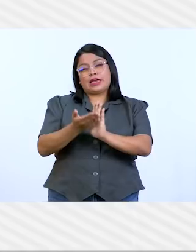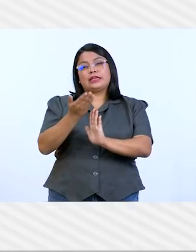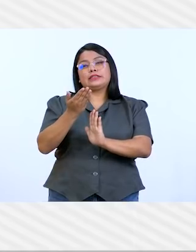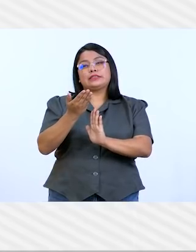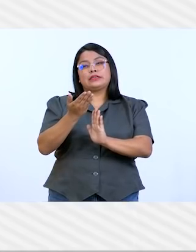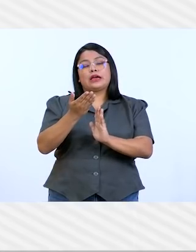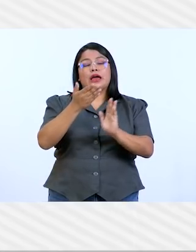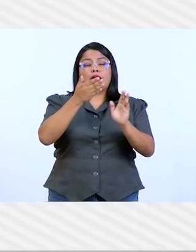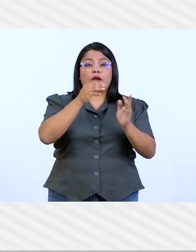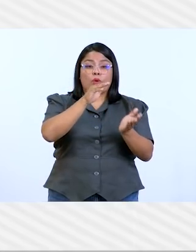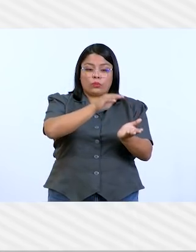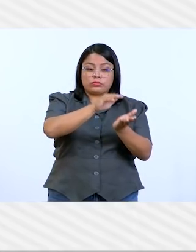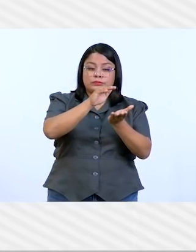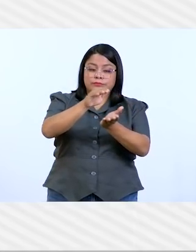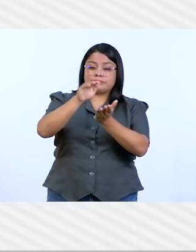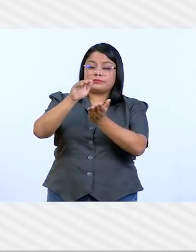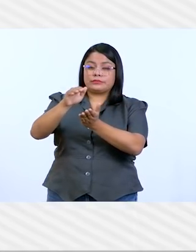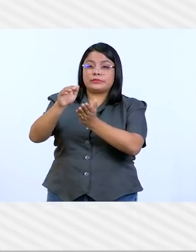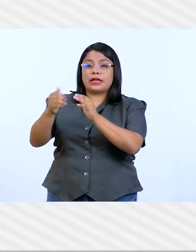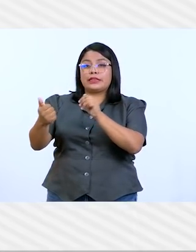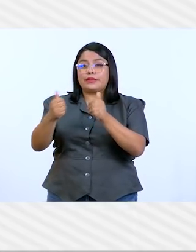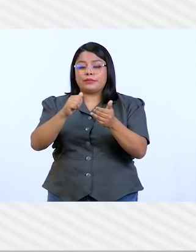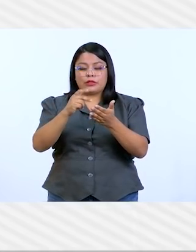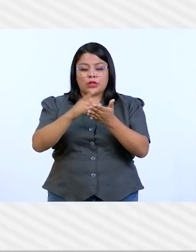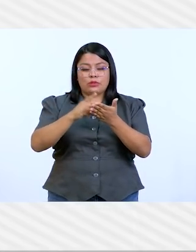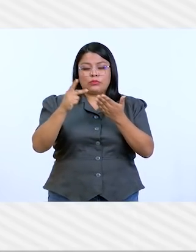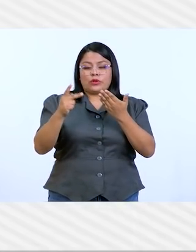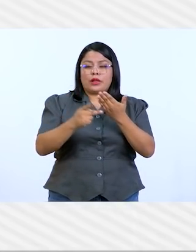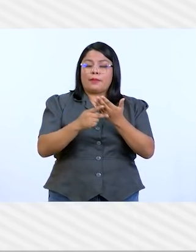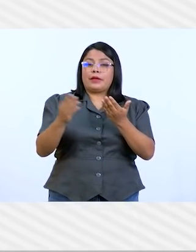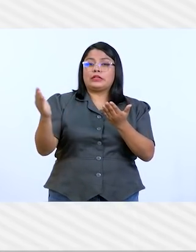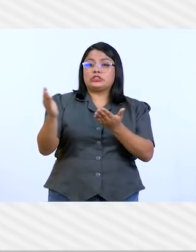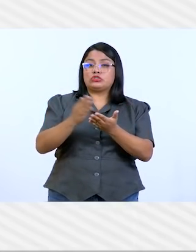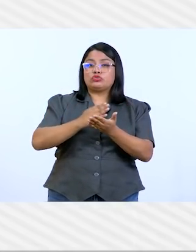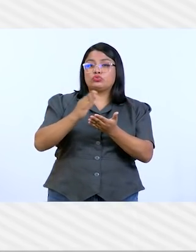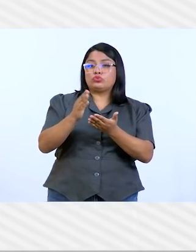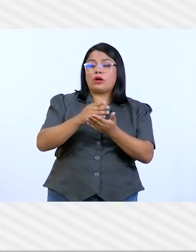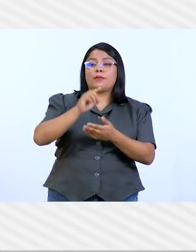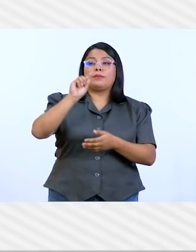a desarrollar por cada unidad según el programa de estudios de primer grado.